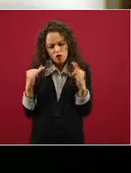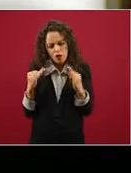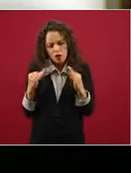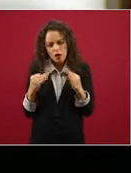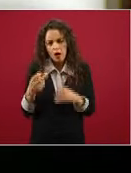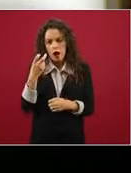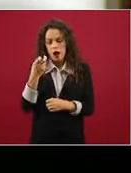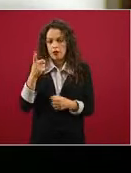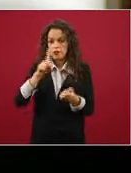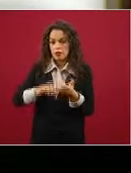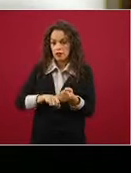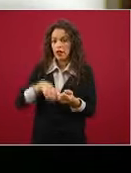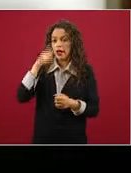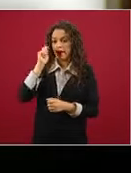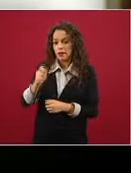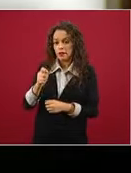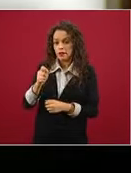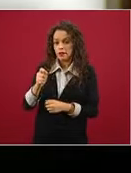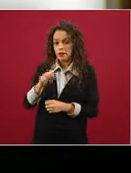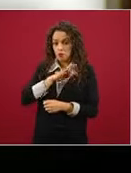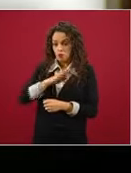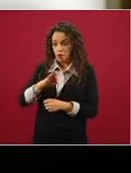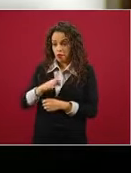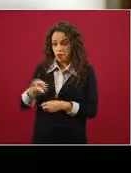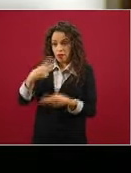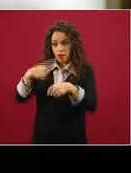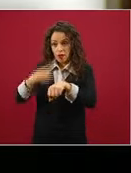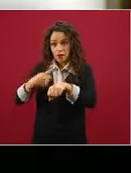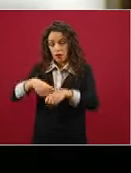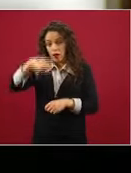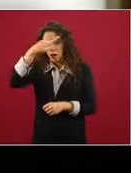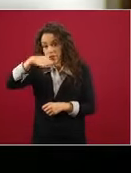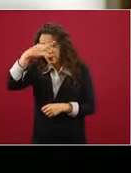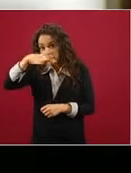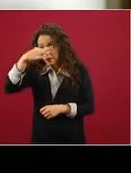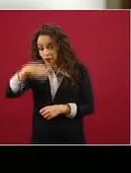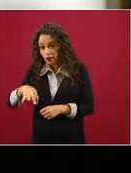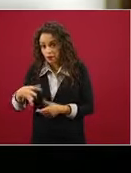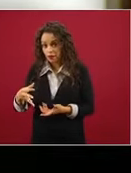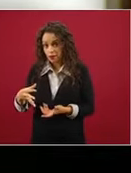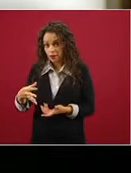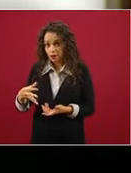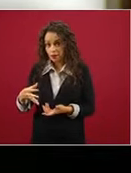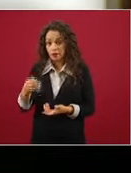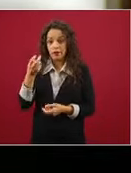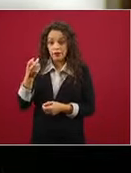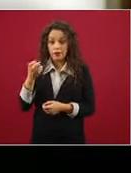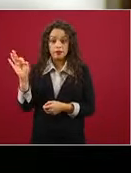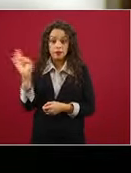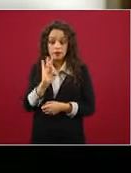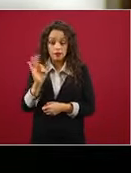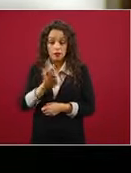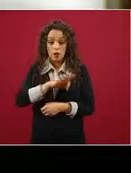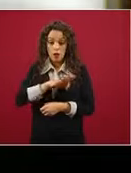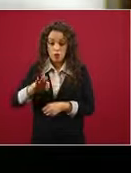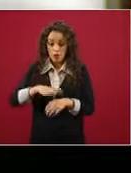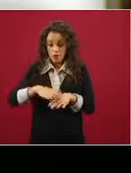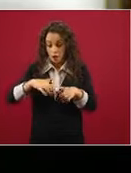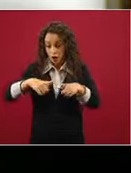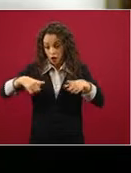también de influencia o no con el COVID, y que la gente salga disparada a buscar quererse hacer una prueba cuando tal vez solo sea una